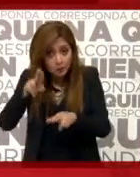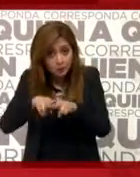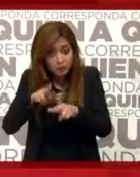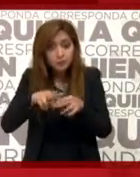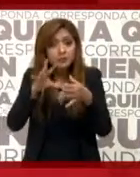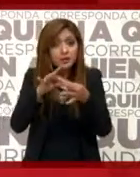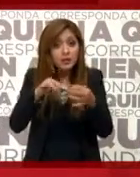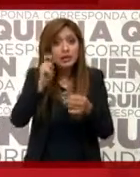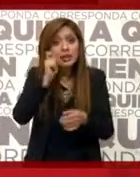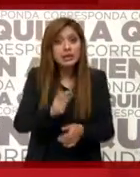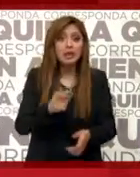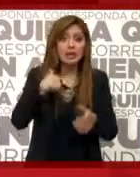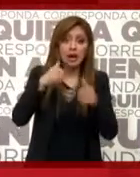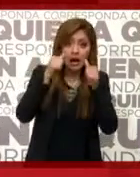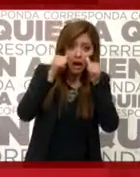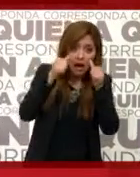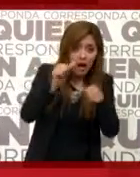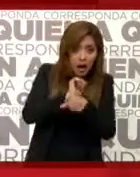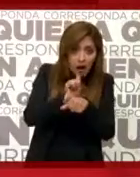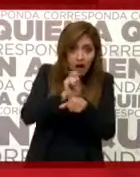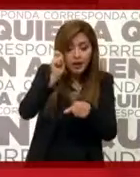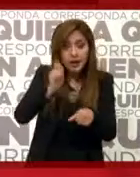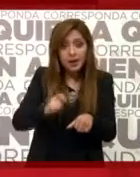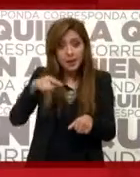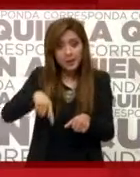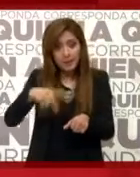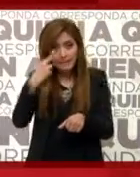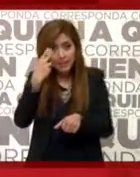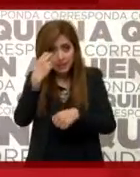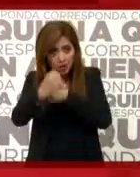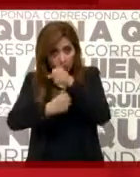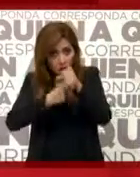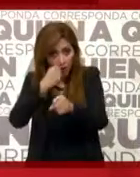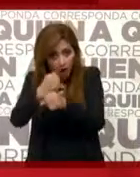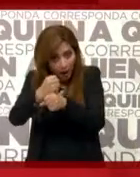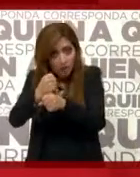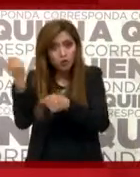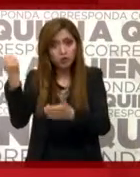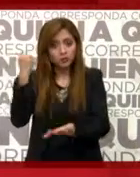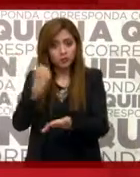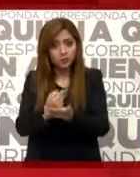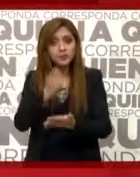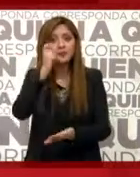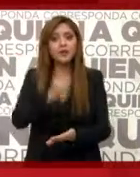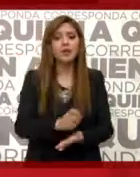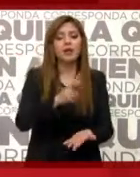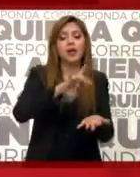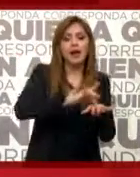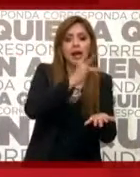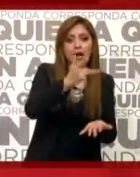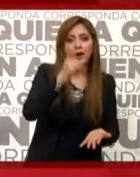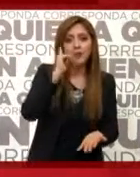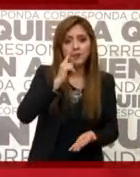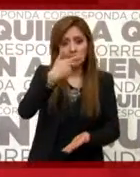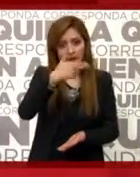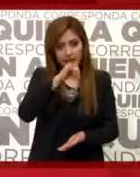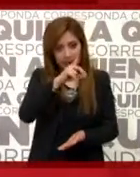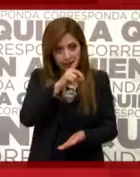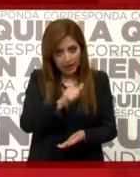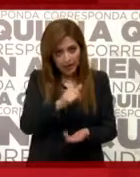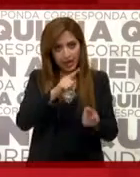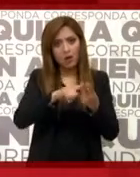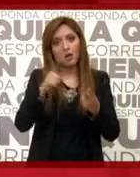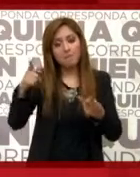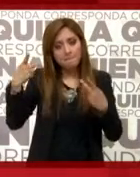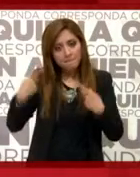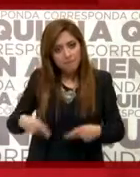actuar, en consecuencia, 25 años de a quien corresponda. Mi gracias a Hilda Gabinel Martínez, gracias